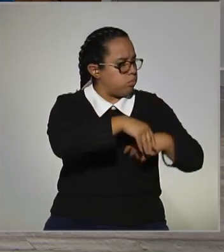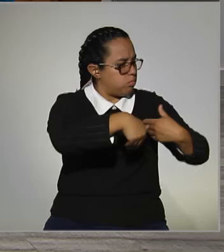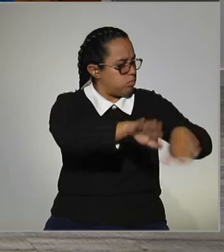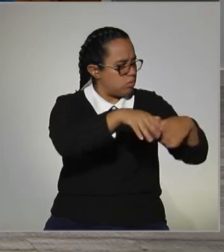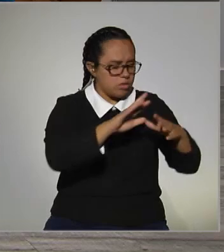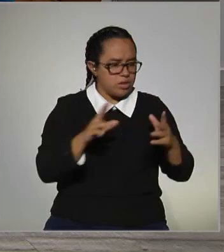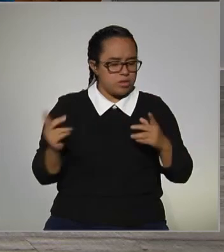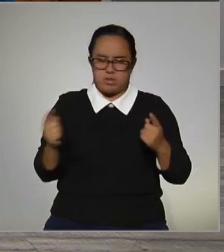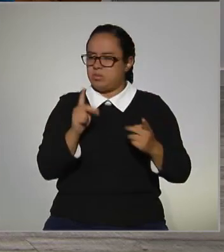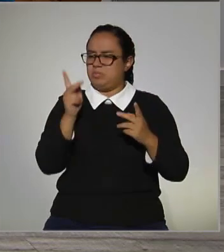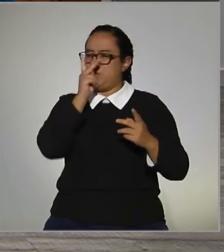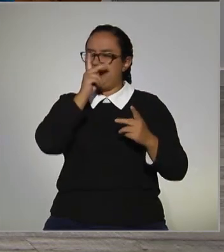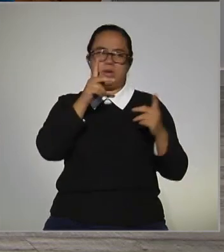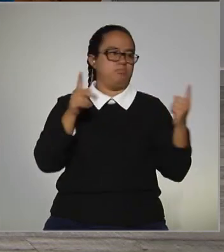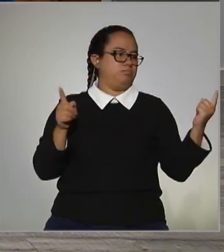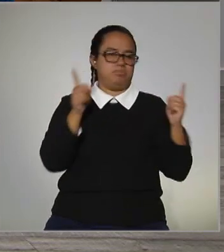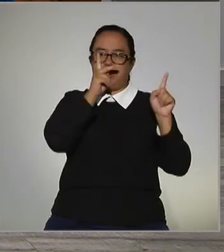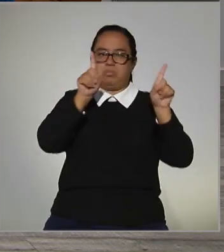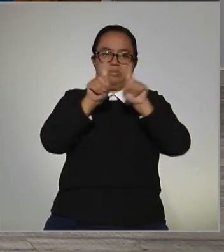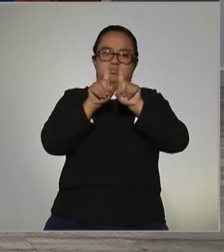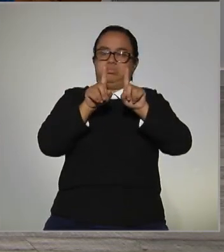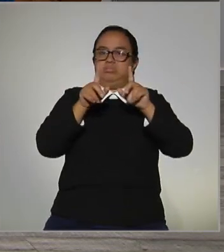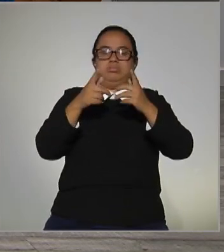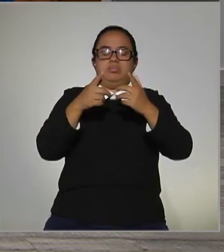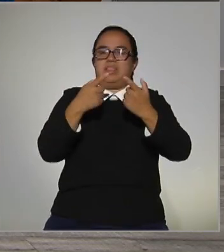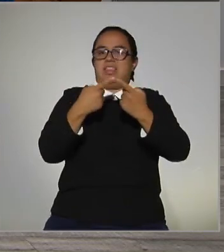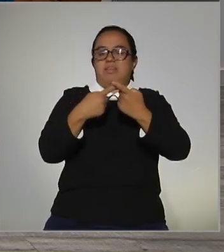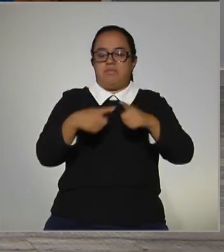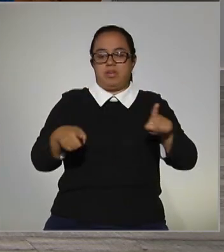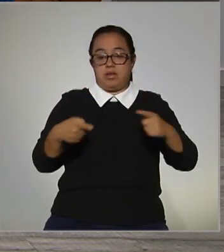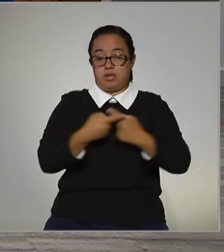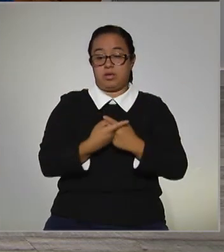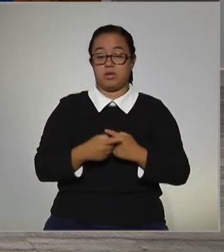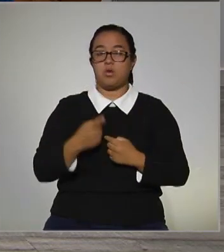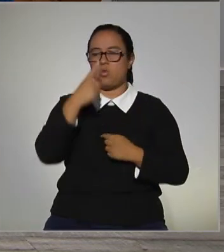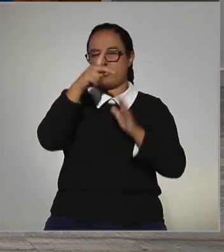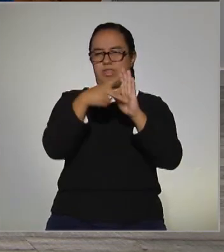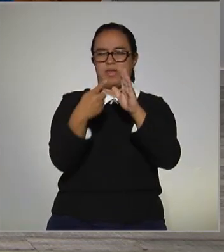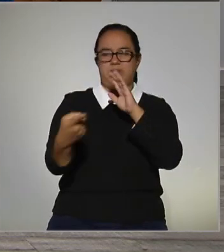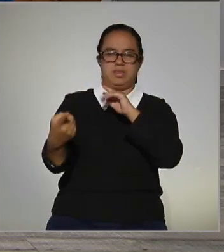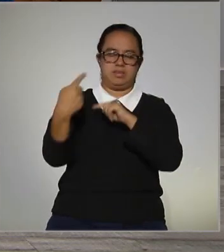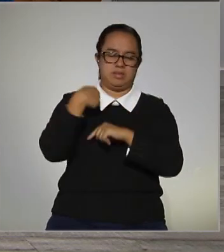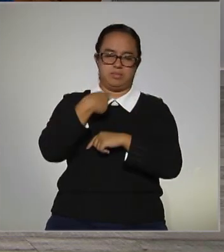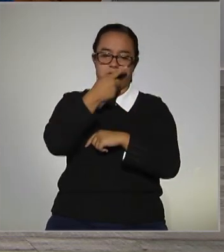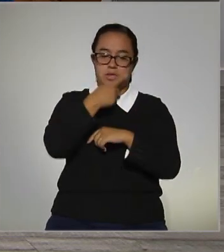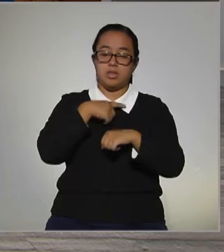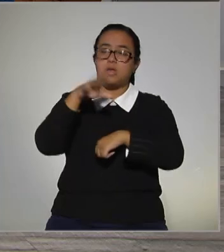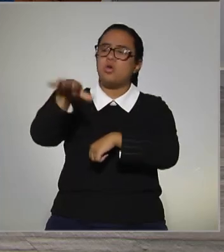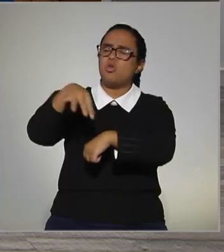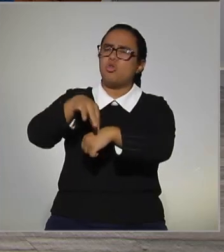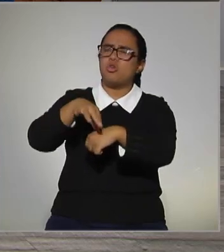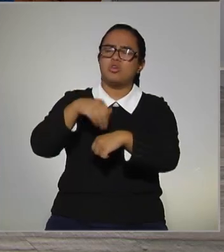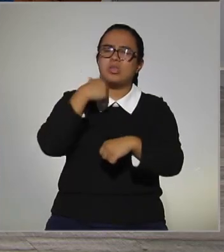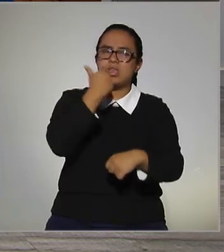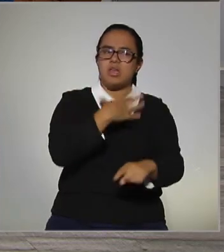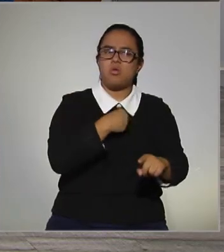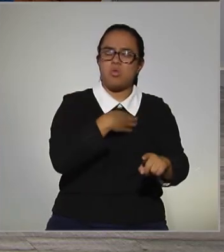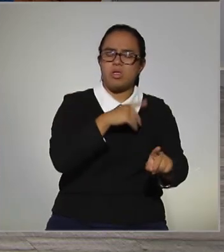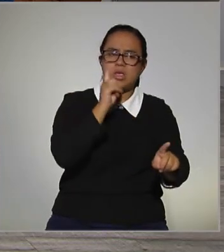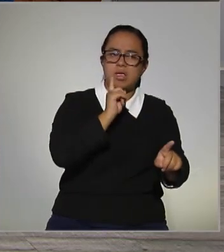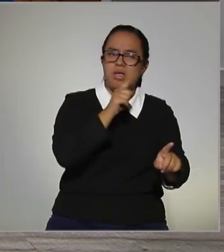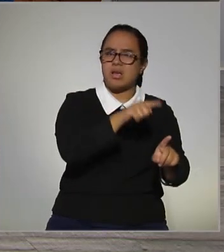todo, ¿no? Resguardando la confidencialidad, una paciente me decía, doctor, yo lo que quiero es que mi hija no